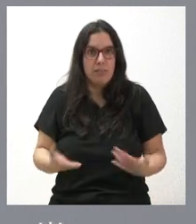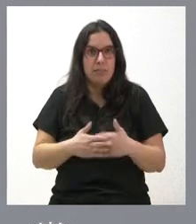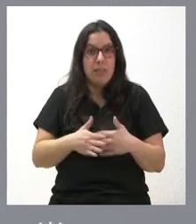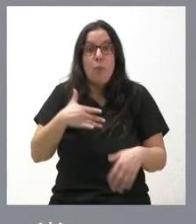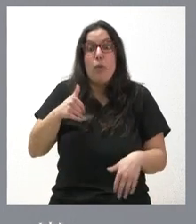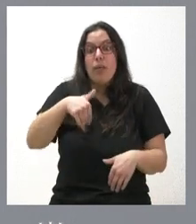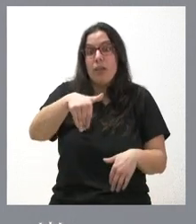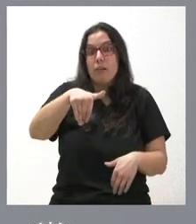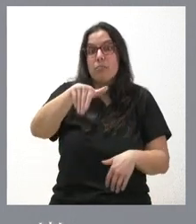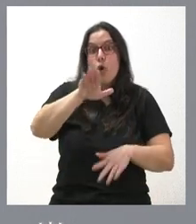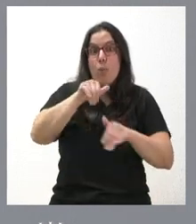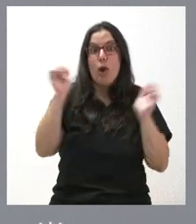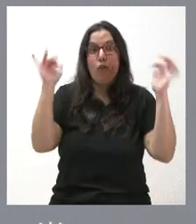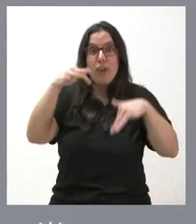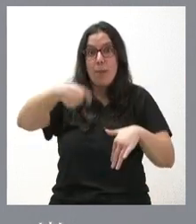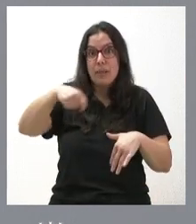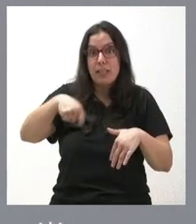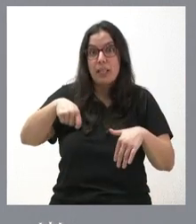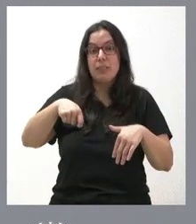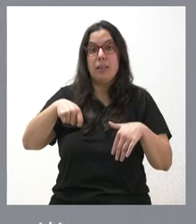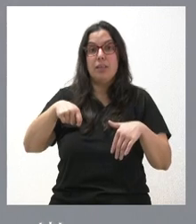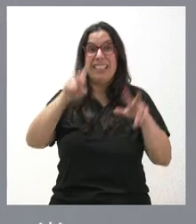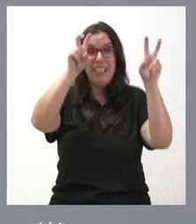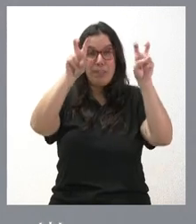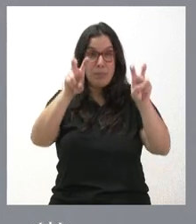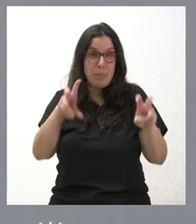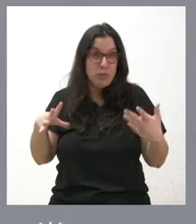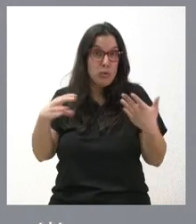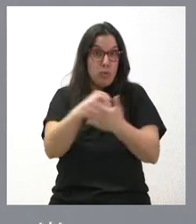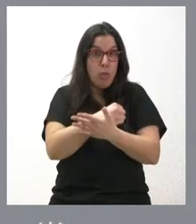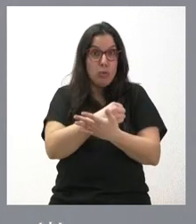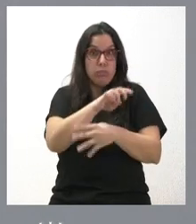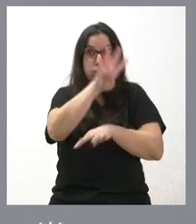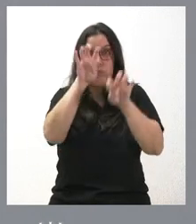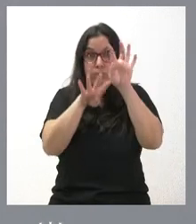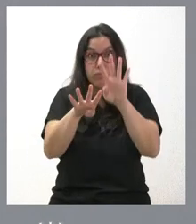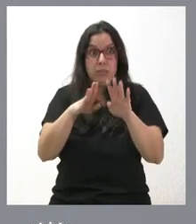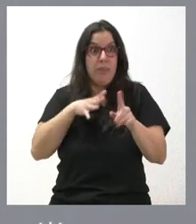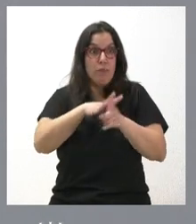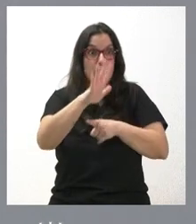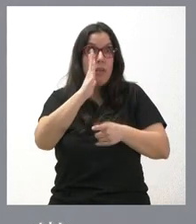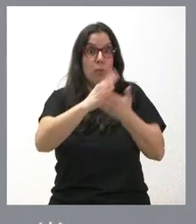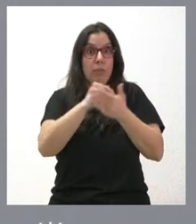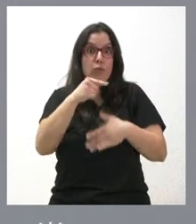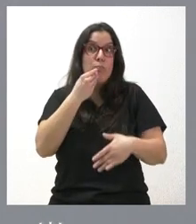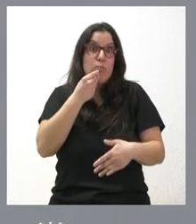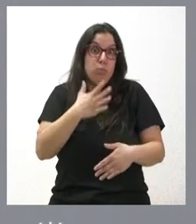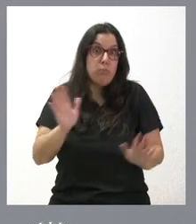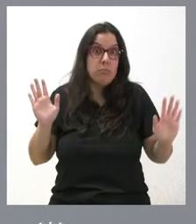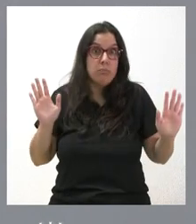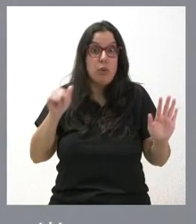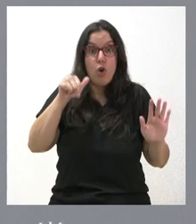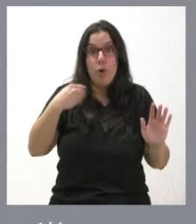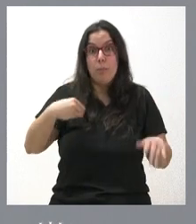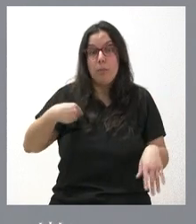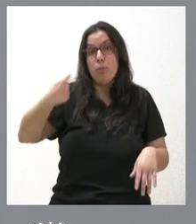una conferencia de presidentes con todos los asuntos que están encima de la mesa y que afectan a las comunidades autónomas sería una buena solución es lo que ha pedido esta mañana el